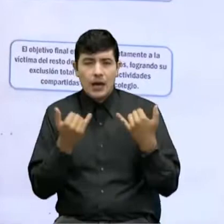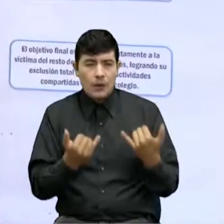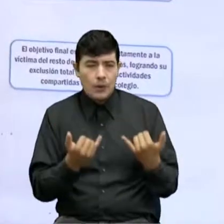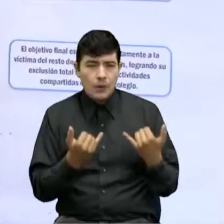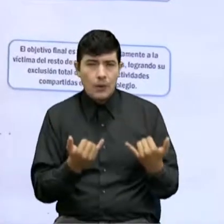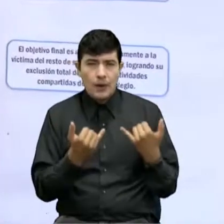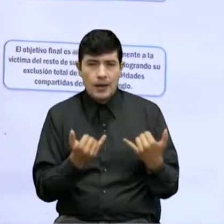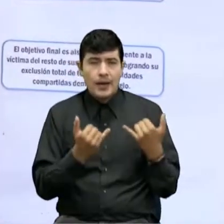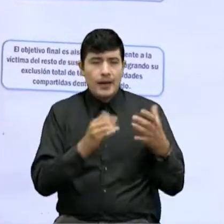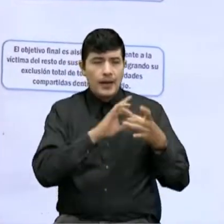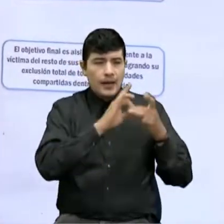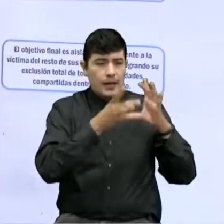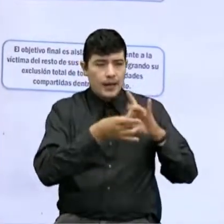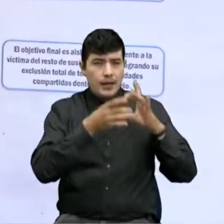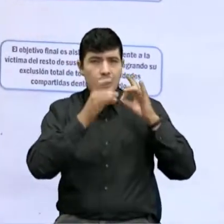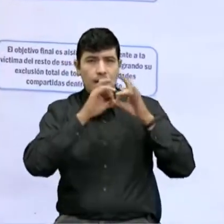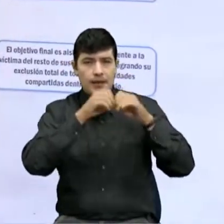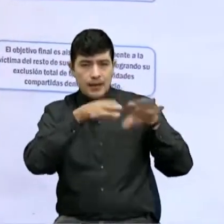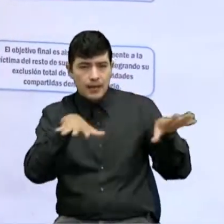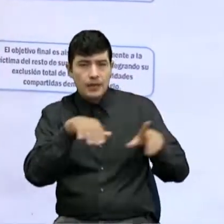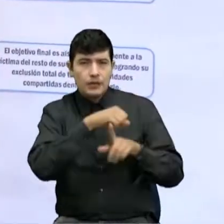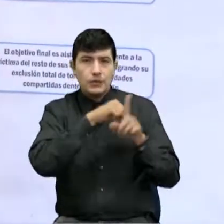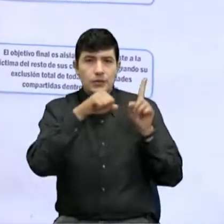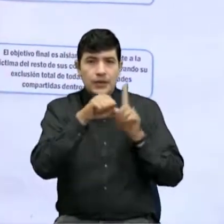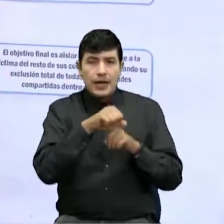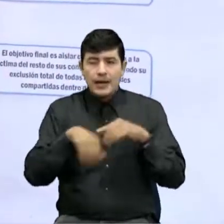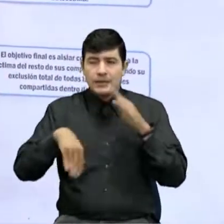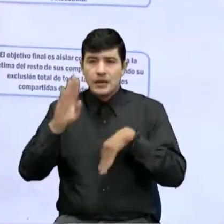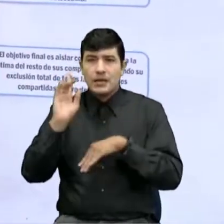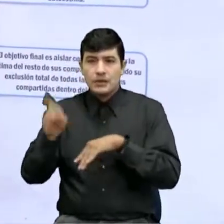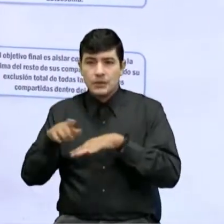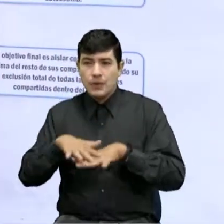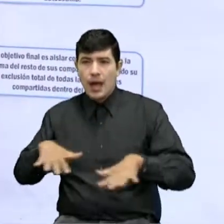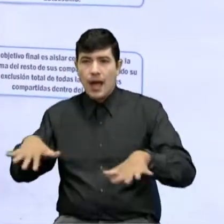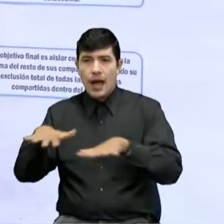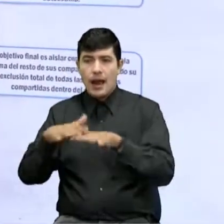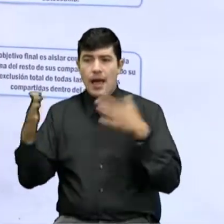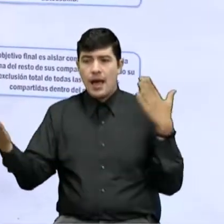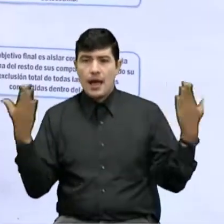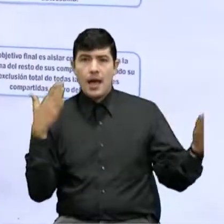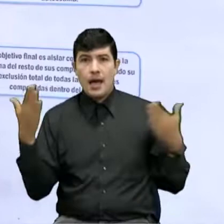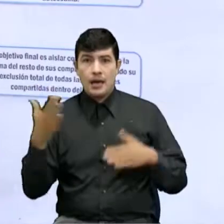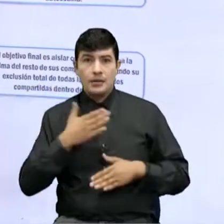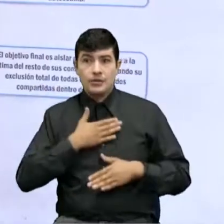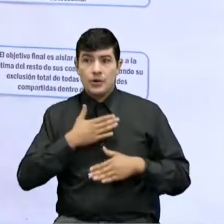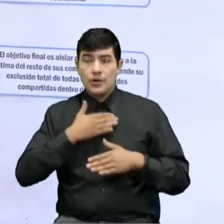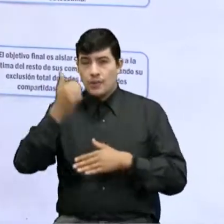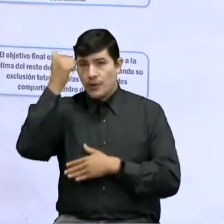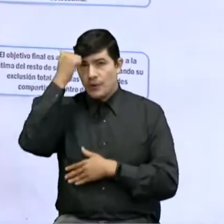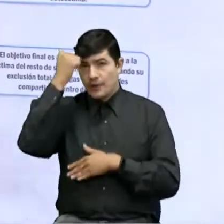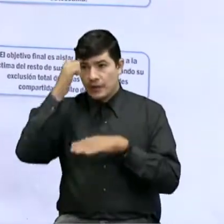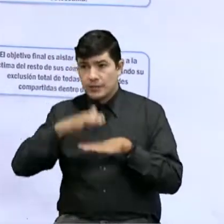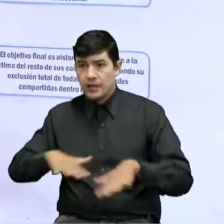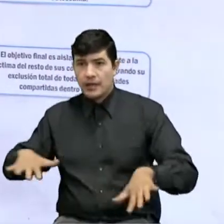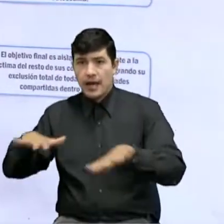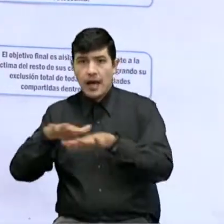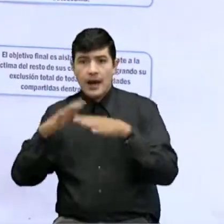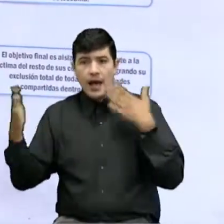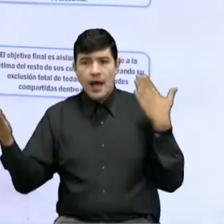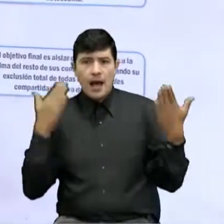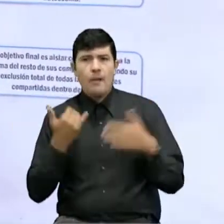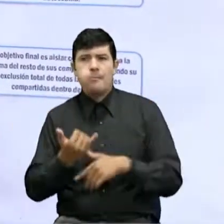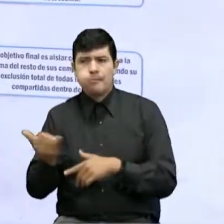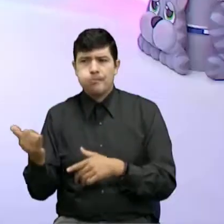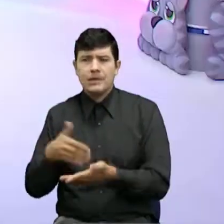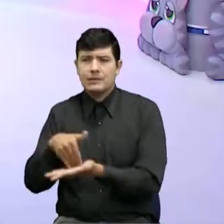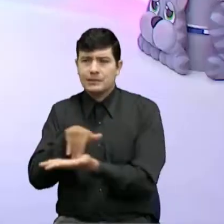medios de redes sociales y todo eso, sobre todo en las partes rurales. Yo soy docente de área rural y créame, Adriana, hay muchas falencias en ese